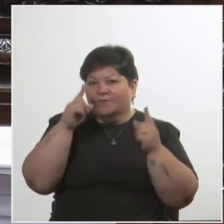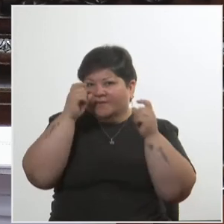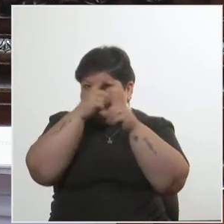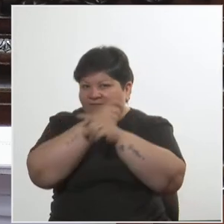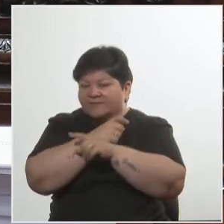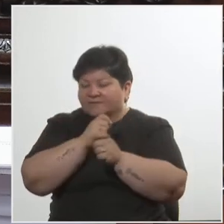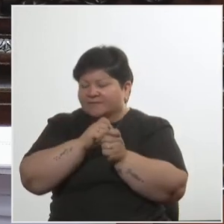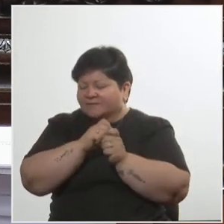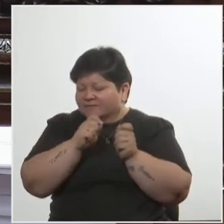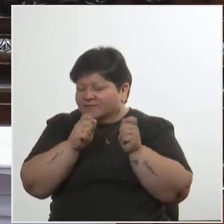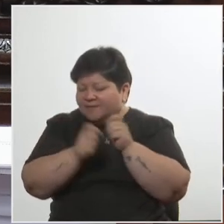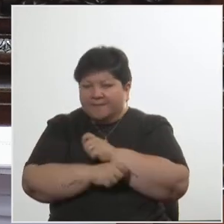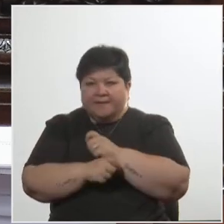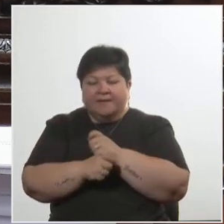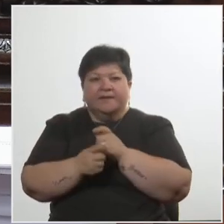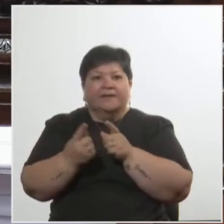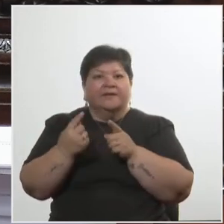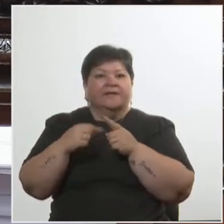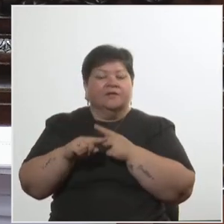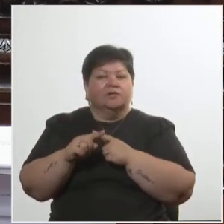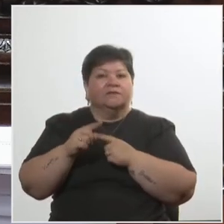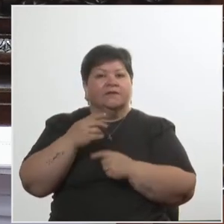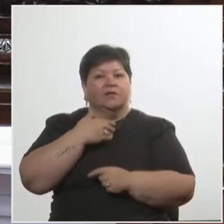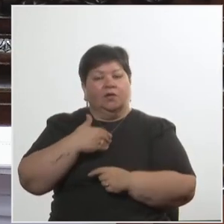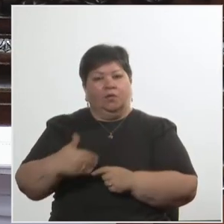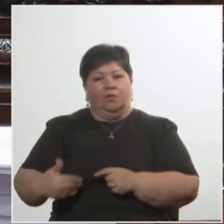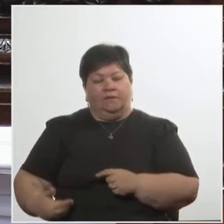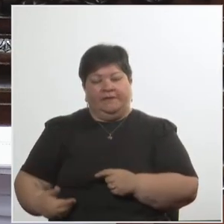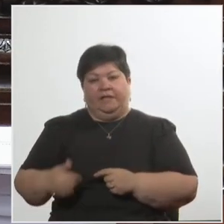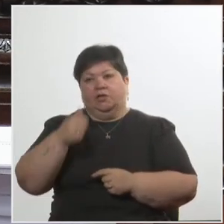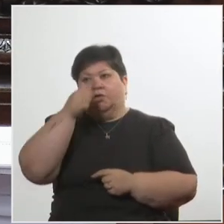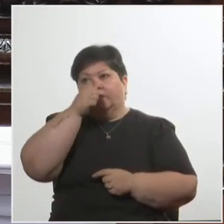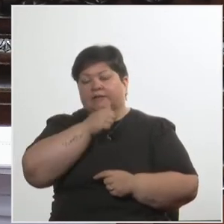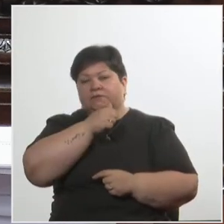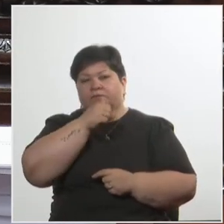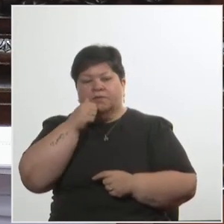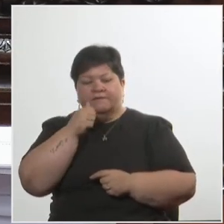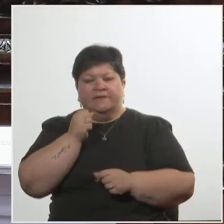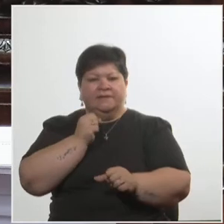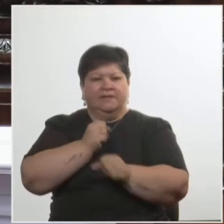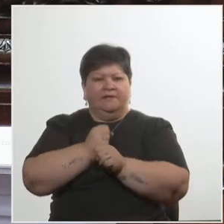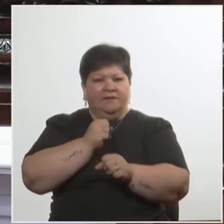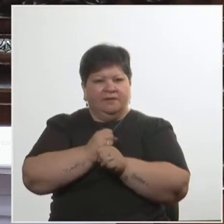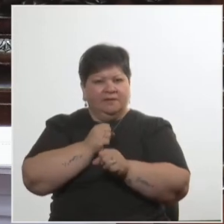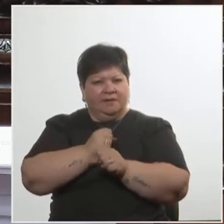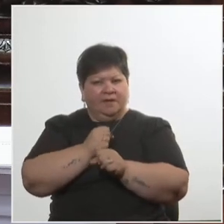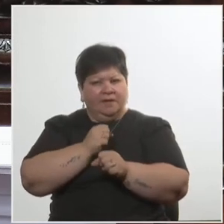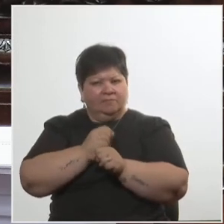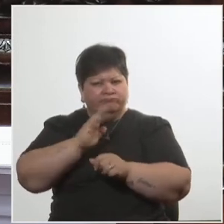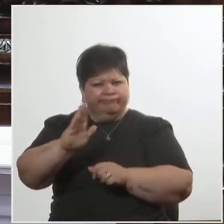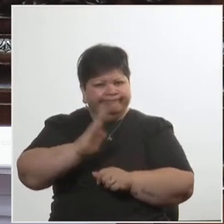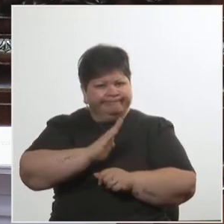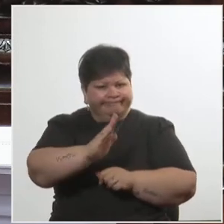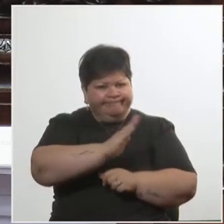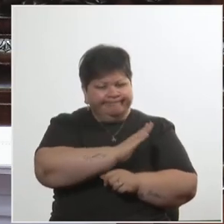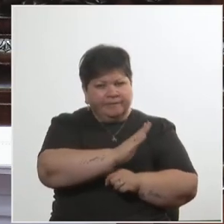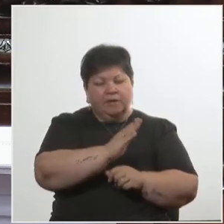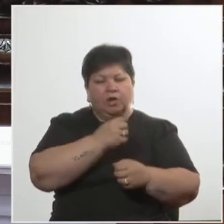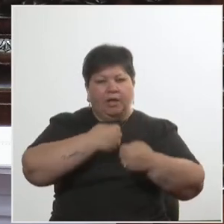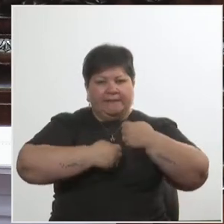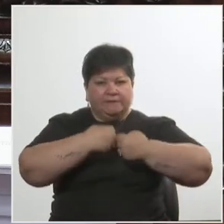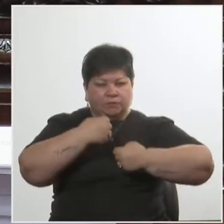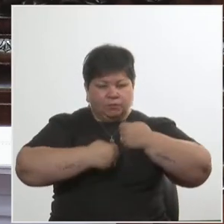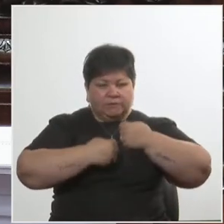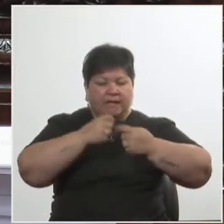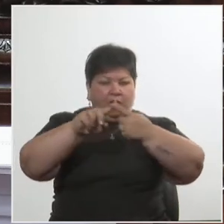revertir el gobierno ha resuelto trabajar con las Industrias y acordar con los